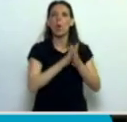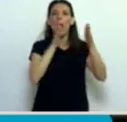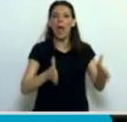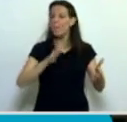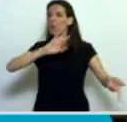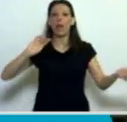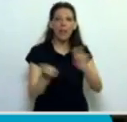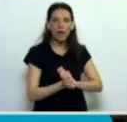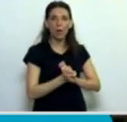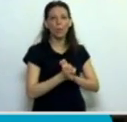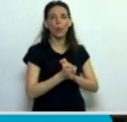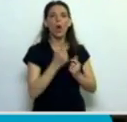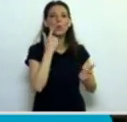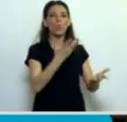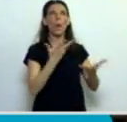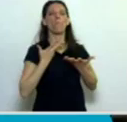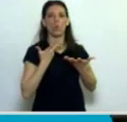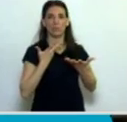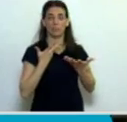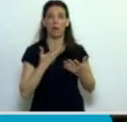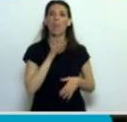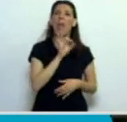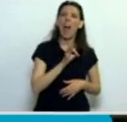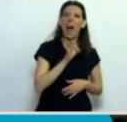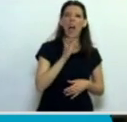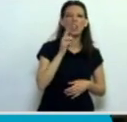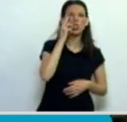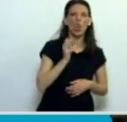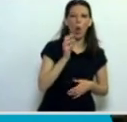decíamos anteriormente. Durante los 90,